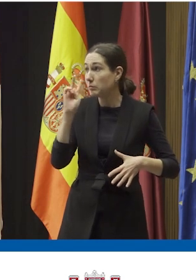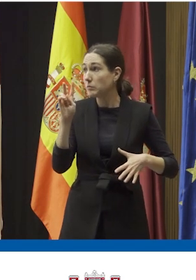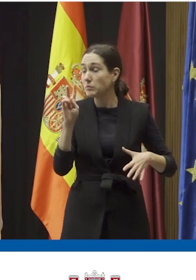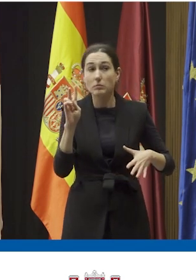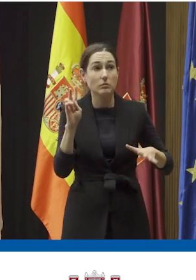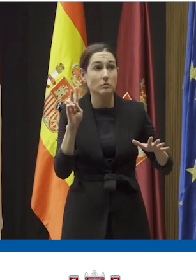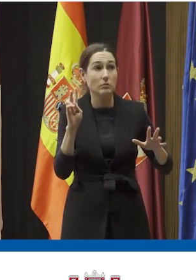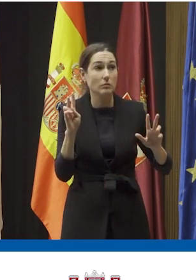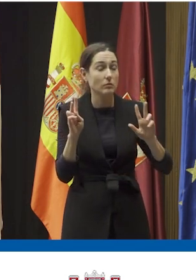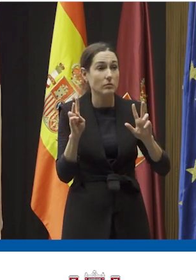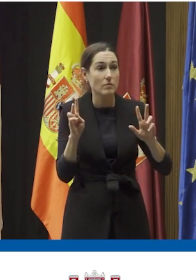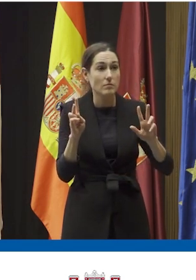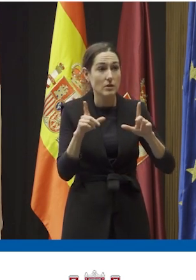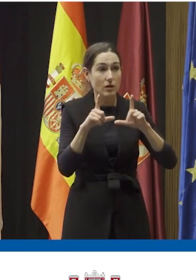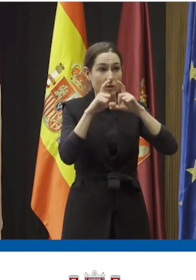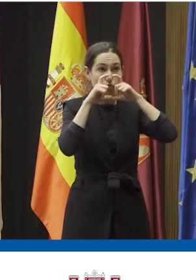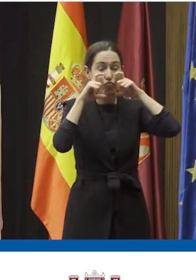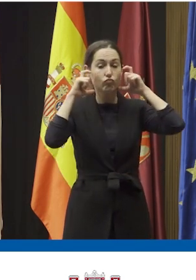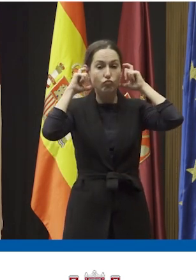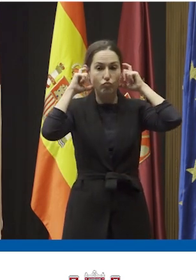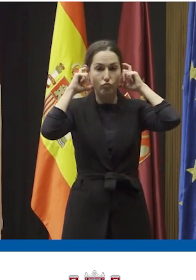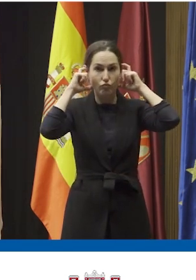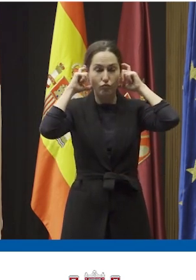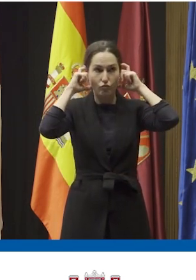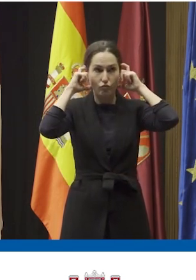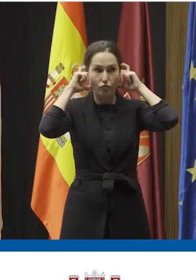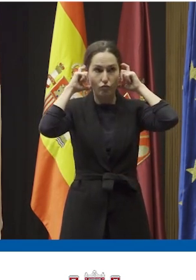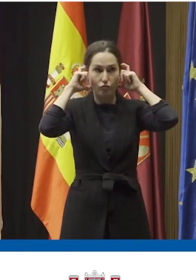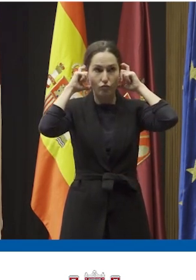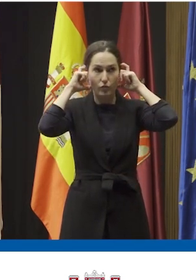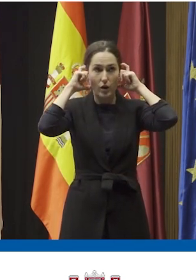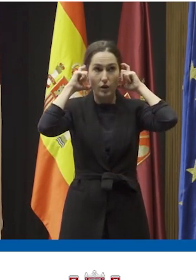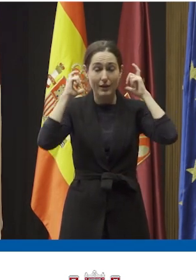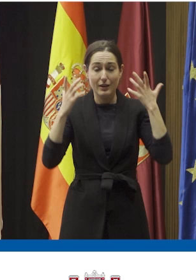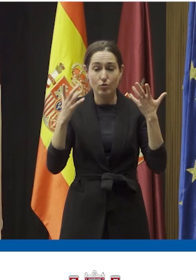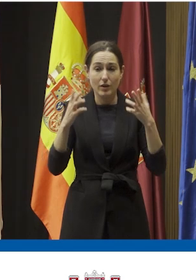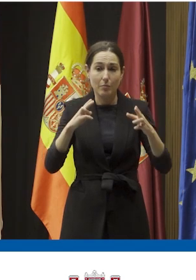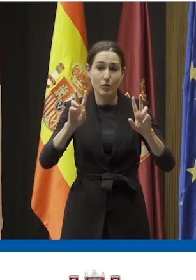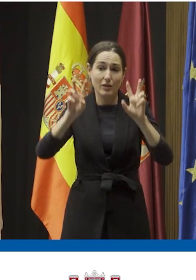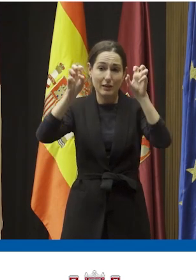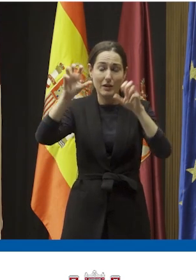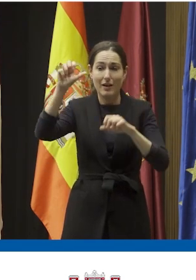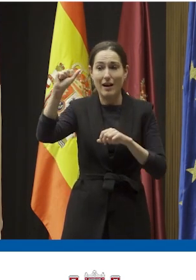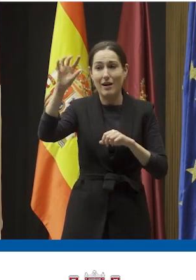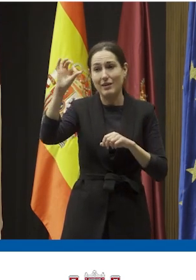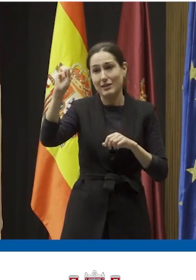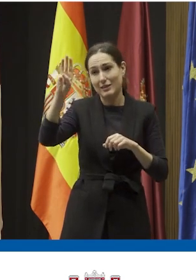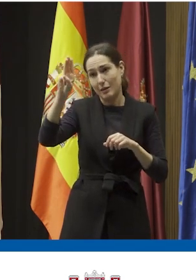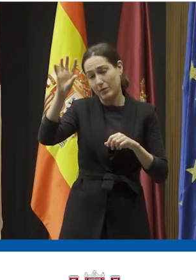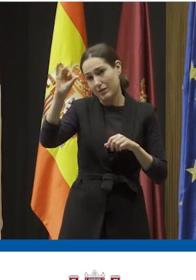básicamente no siendo a través de la máscara quirúrgica. Bueno, esto ya de la mano de la asepsia, la antisepsia y